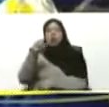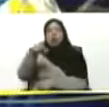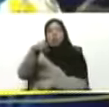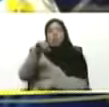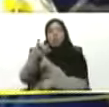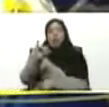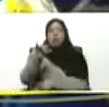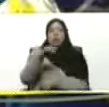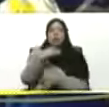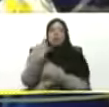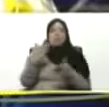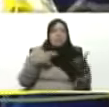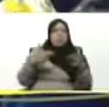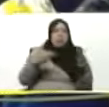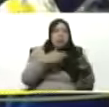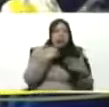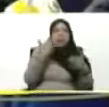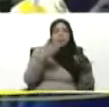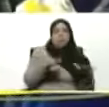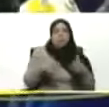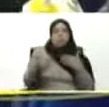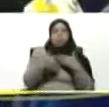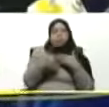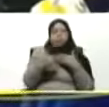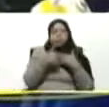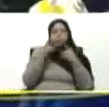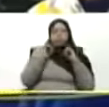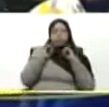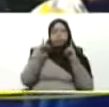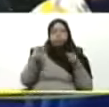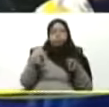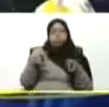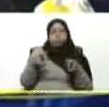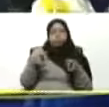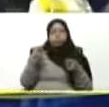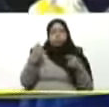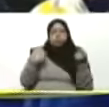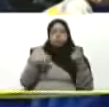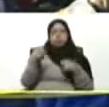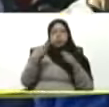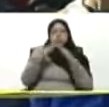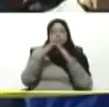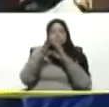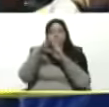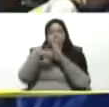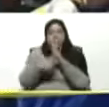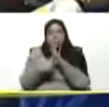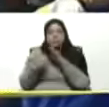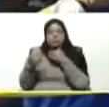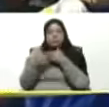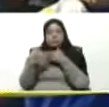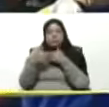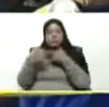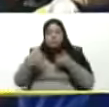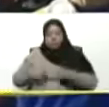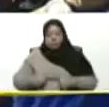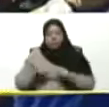matar a Ali? Lo atacaron en carreteras, le allanaron la casa, le atacaron a los